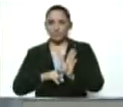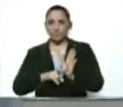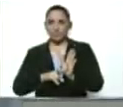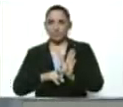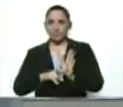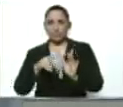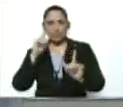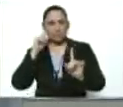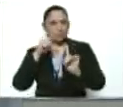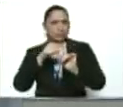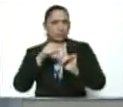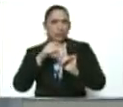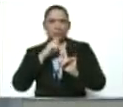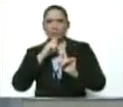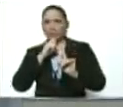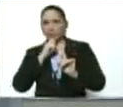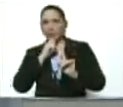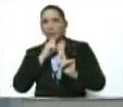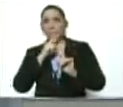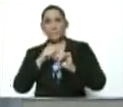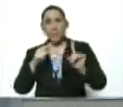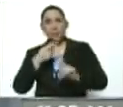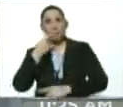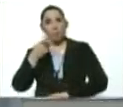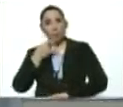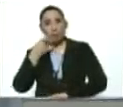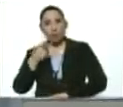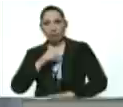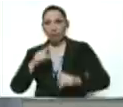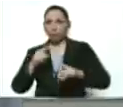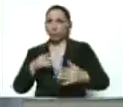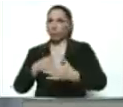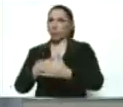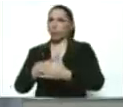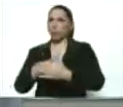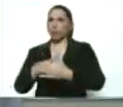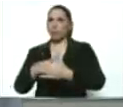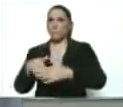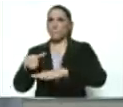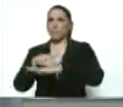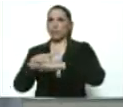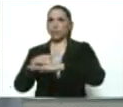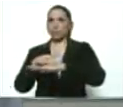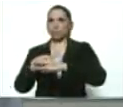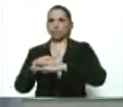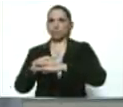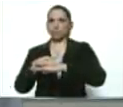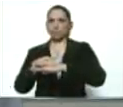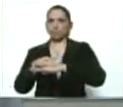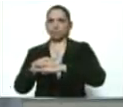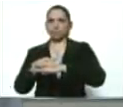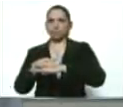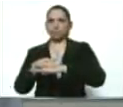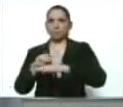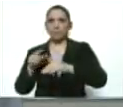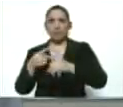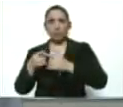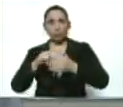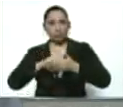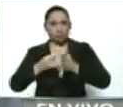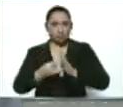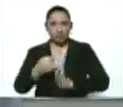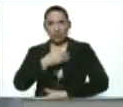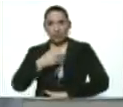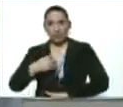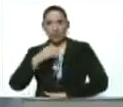las deficiencias, pero hay una política de acción en contra de la impunidad. Y en este sentido queremos